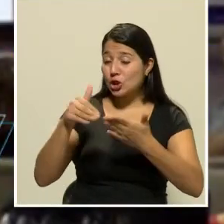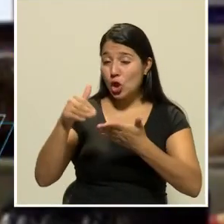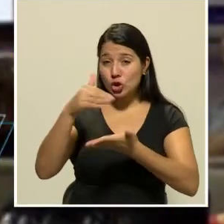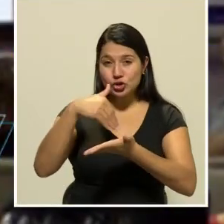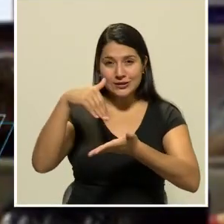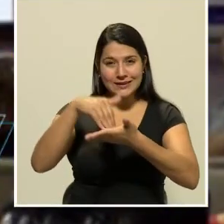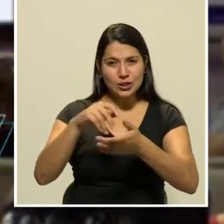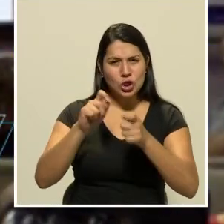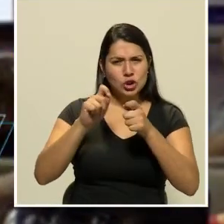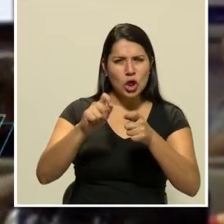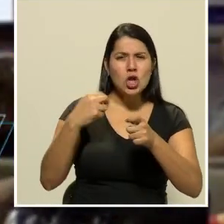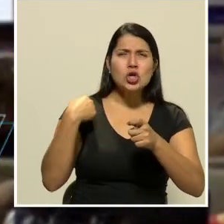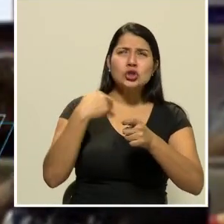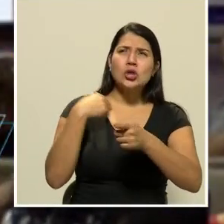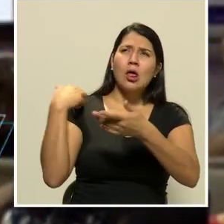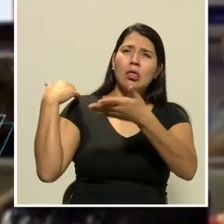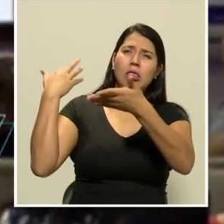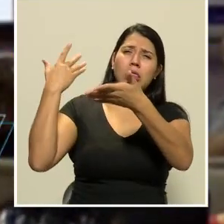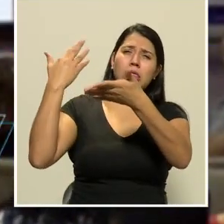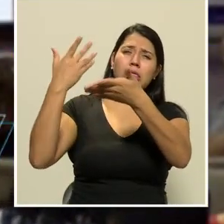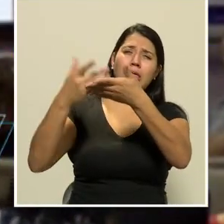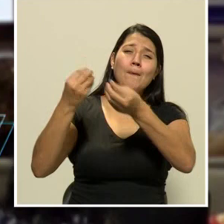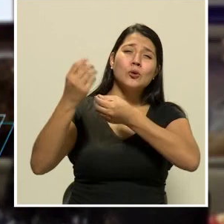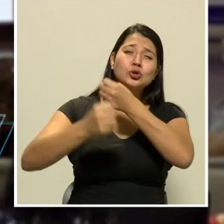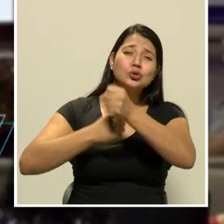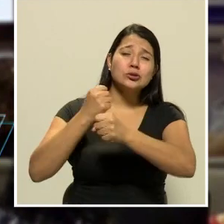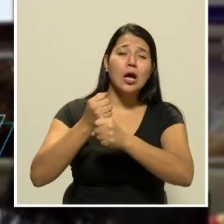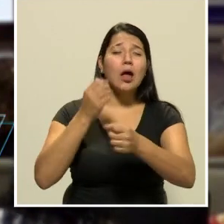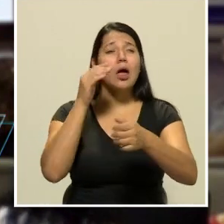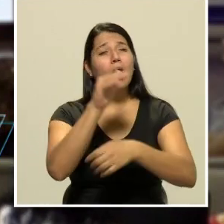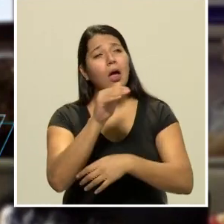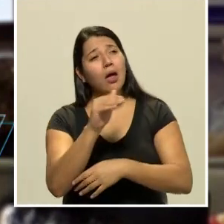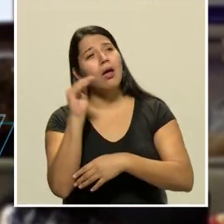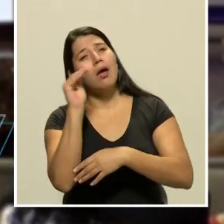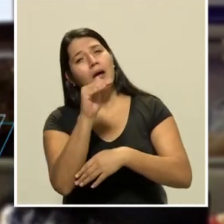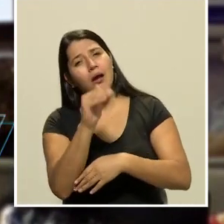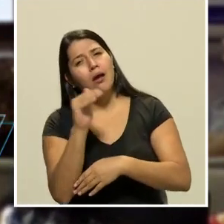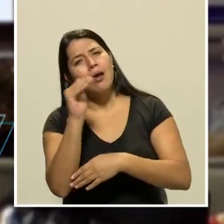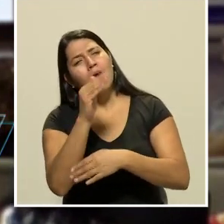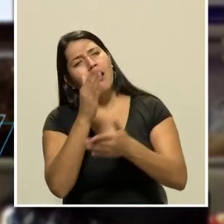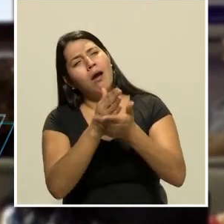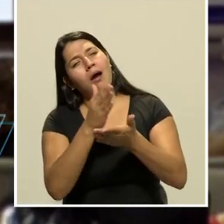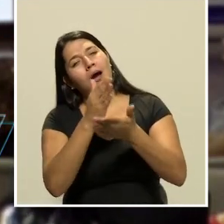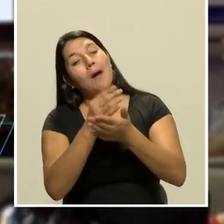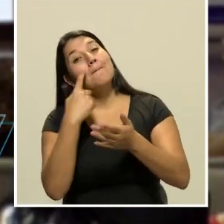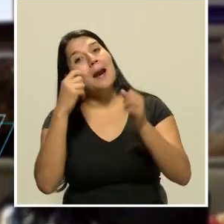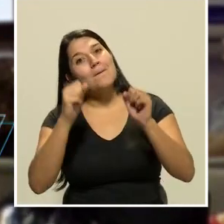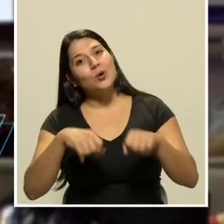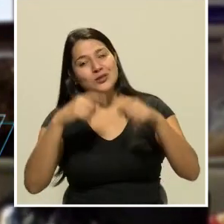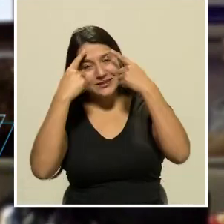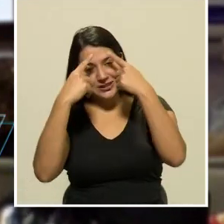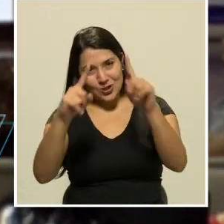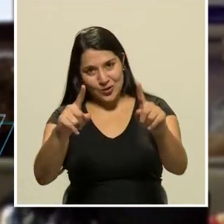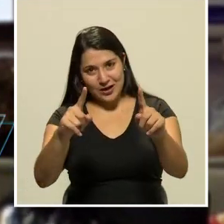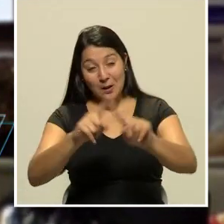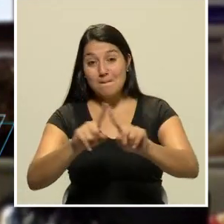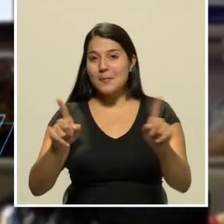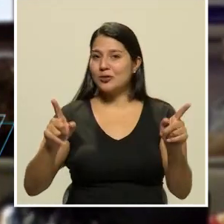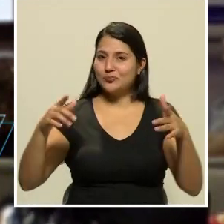estar molestando para que eso pase. Y no ha pasado, pero